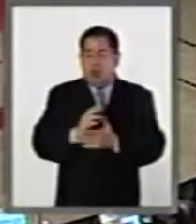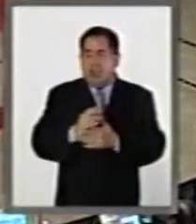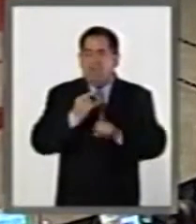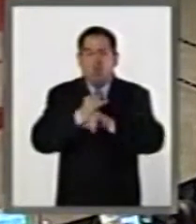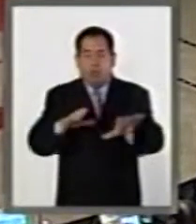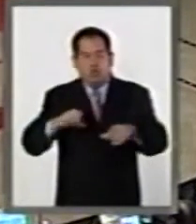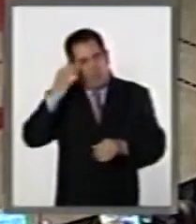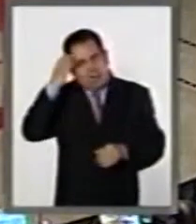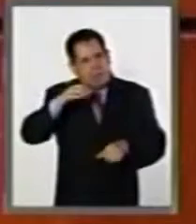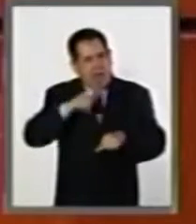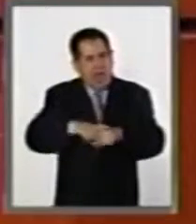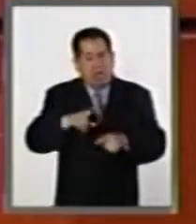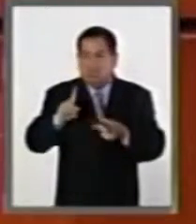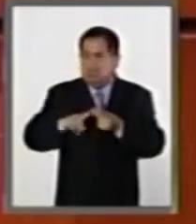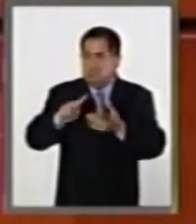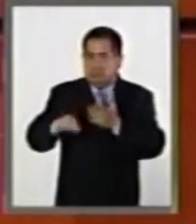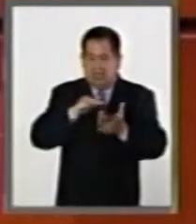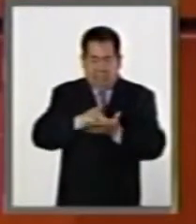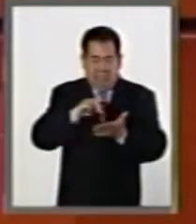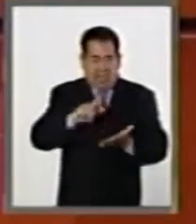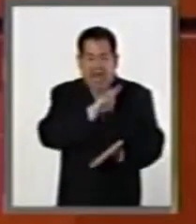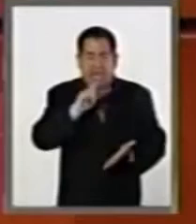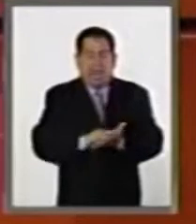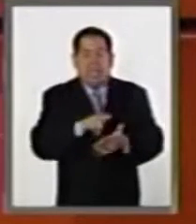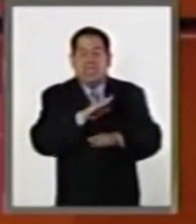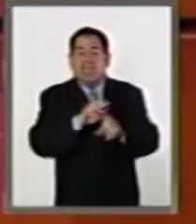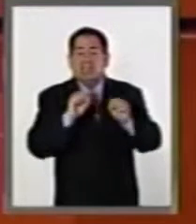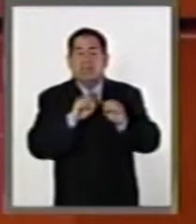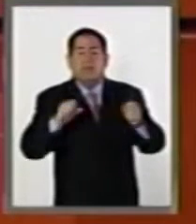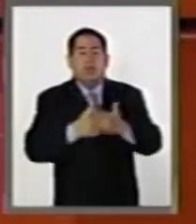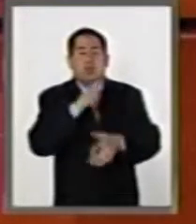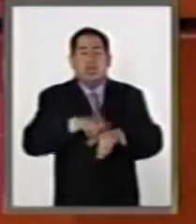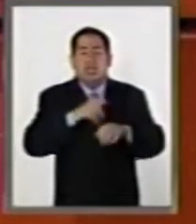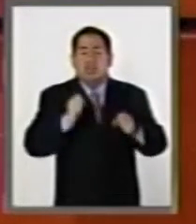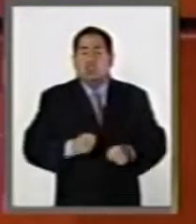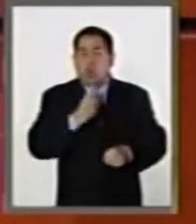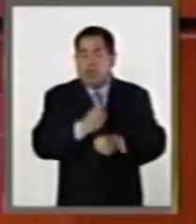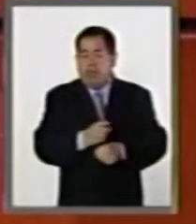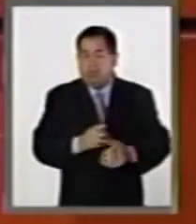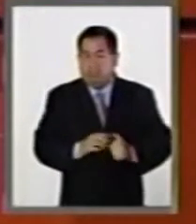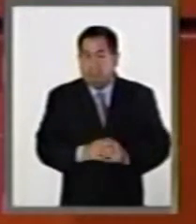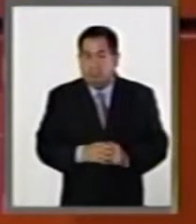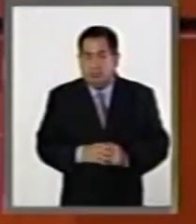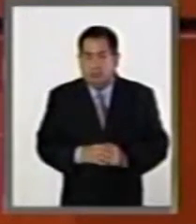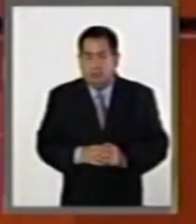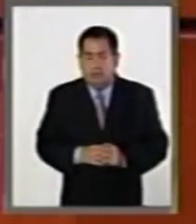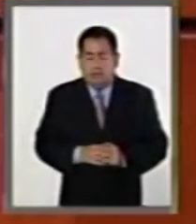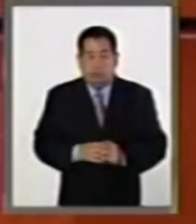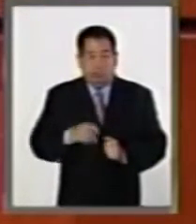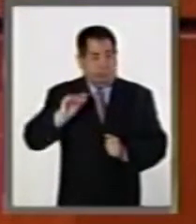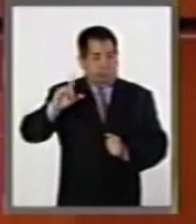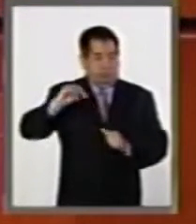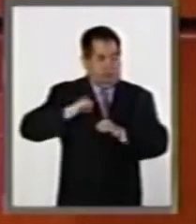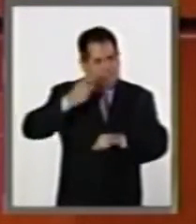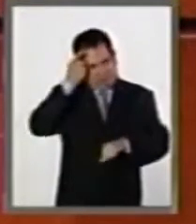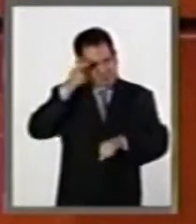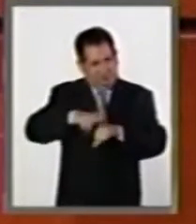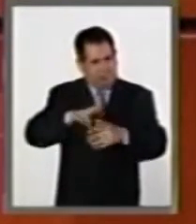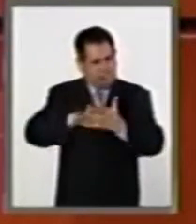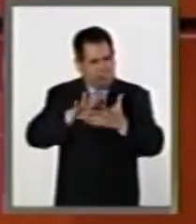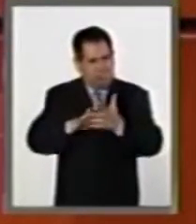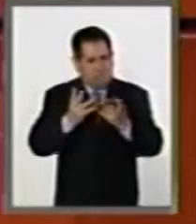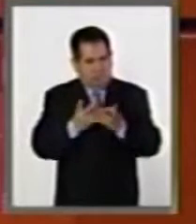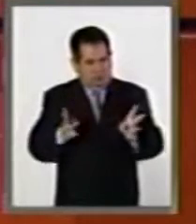Criminal definido en la Ley General del Sistema Nacional de Seguridad Pública. La autoridad penitenciaria deberá